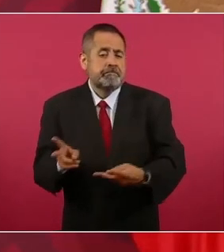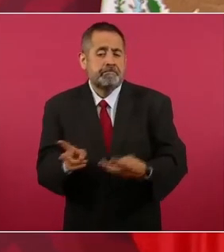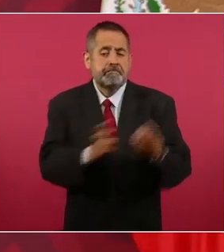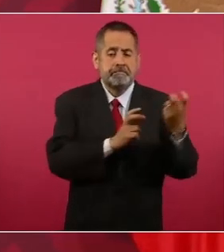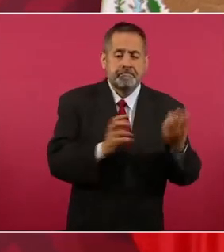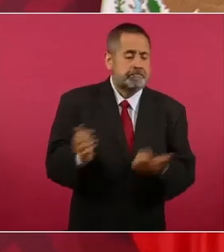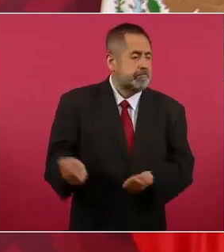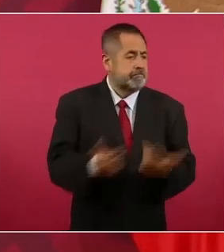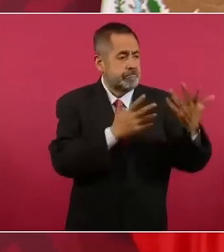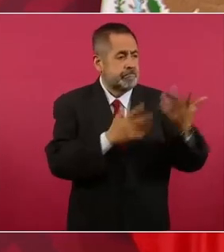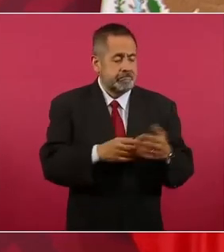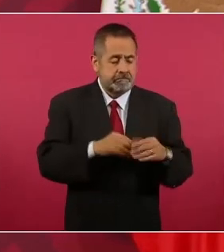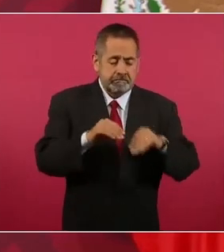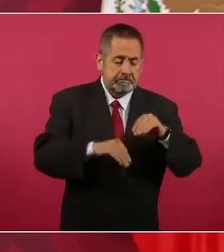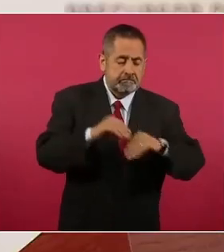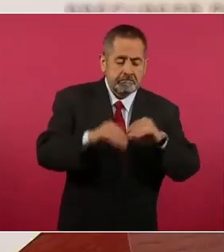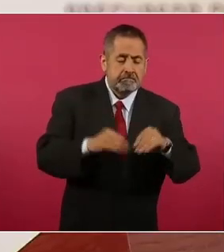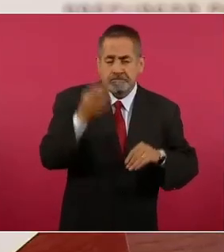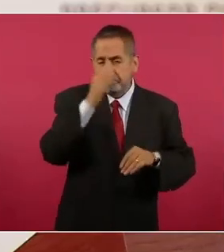que